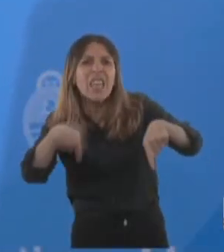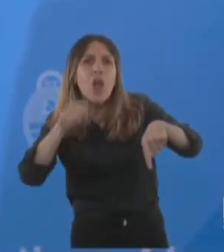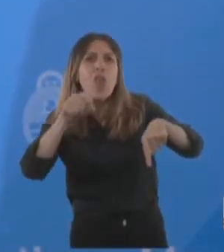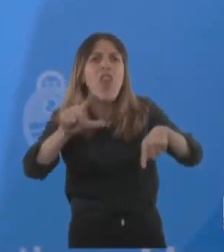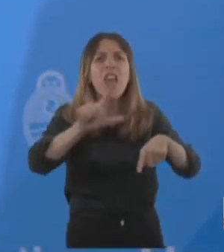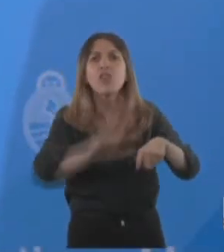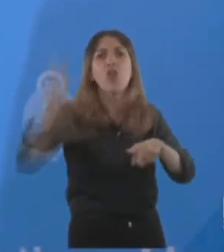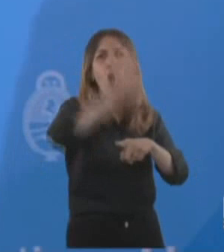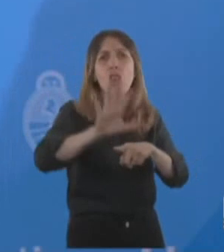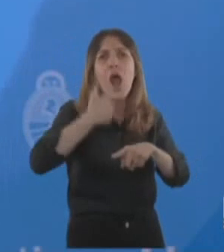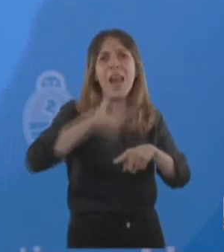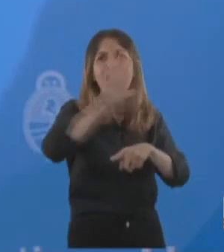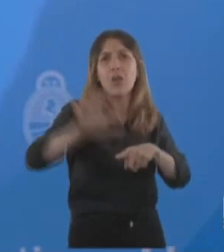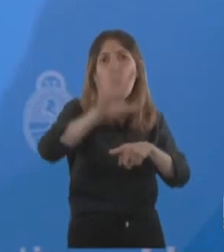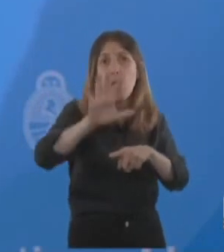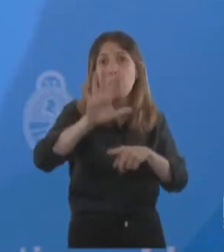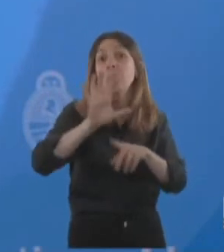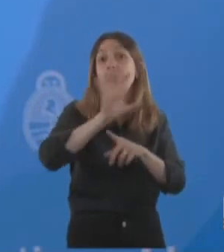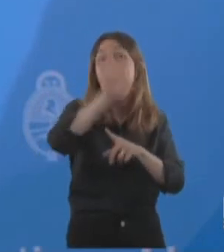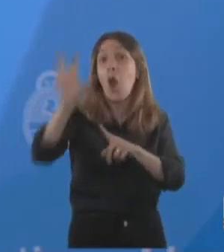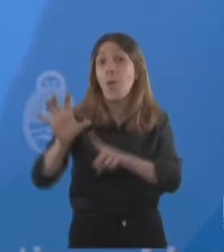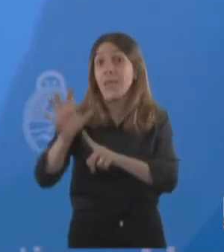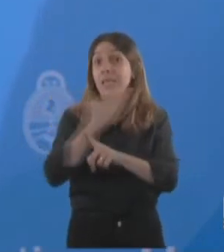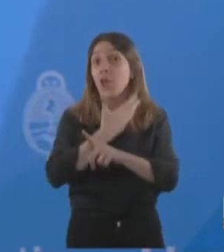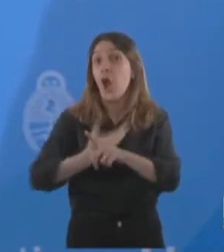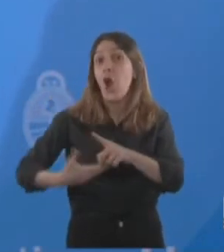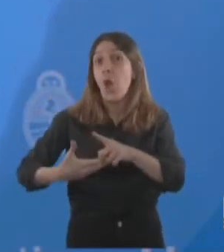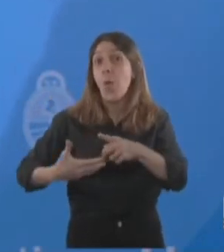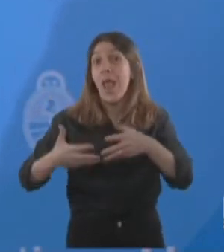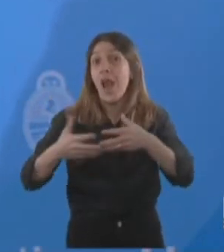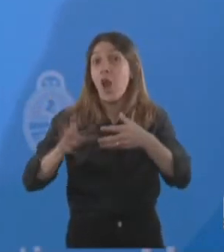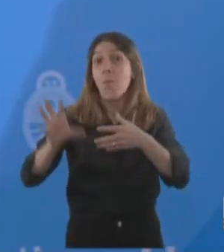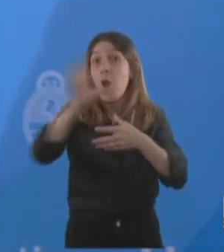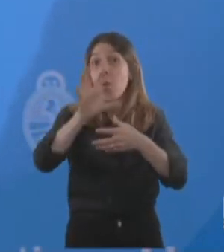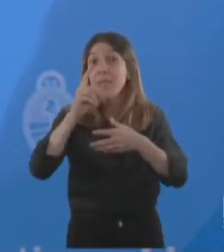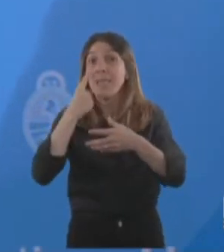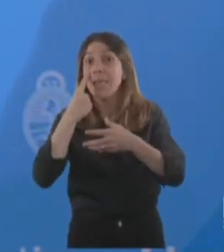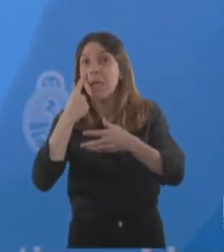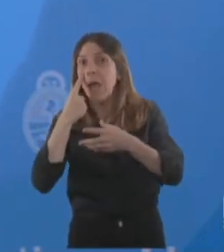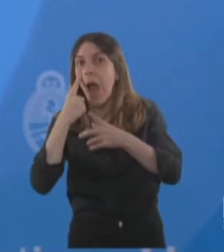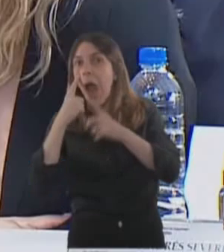cargo de los delitos no federales.